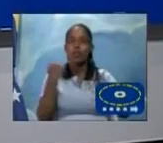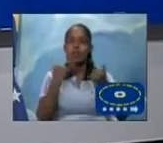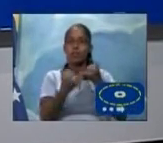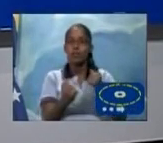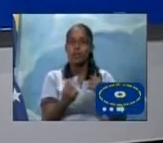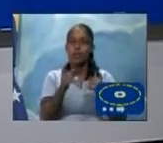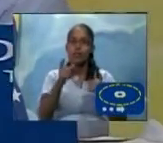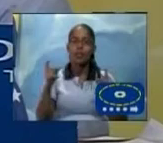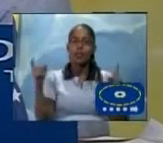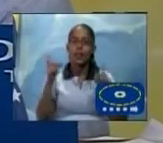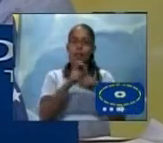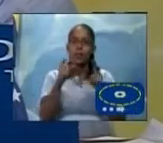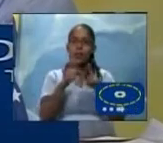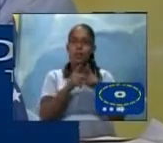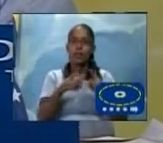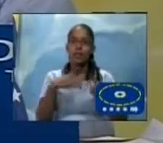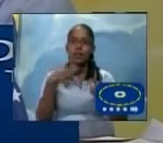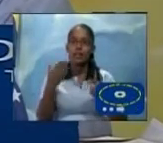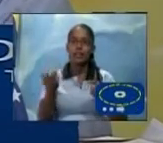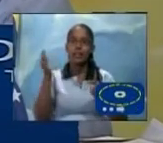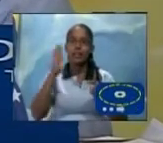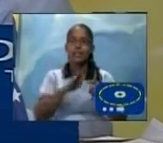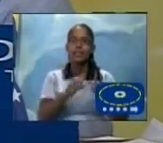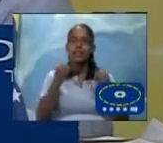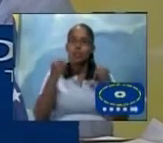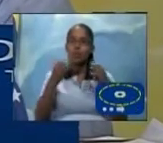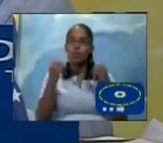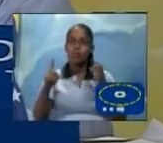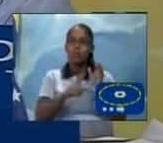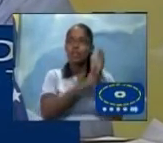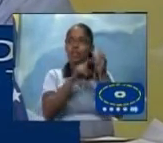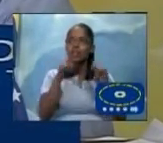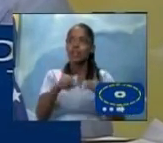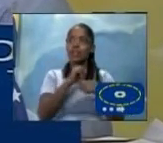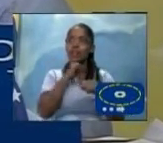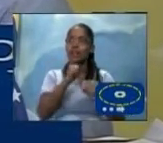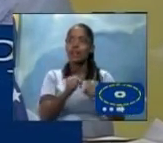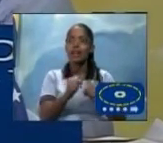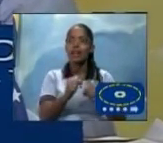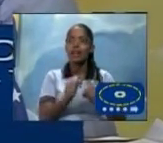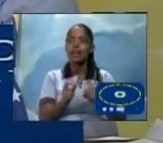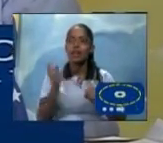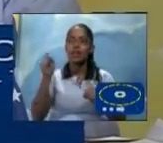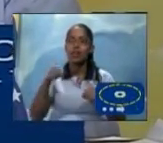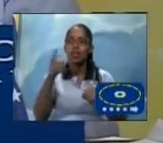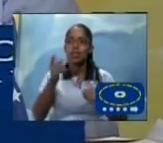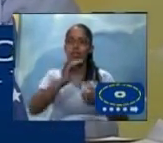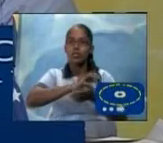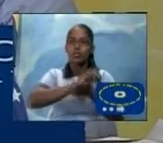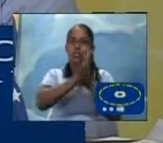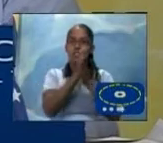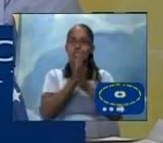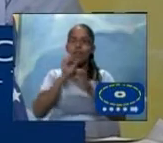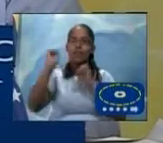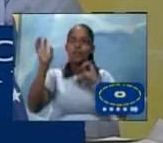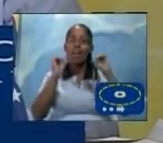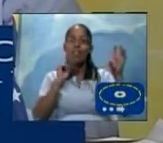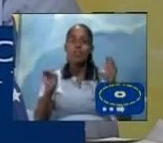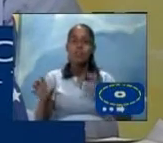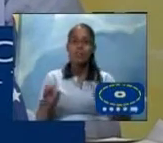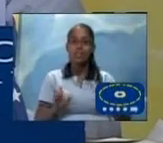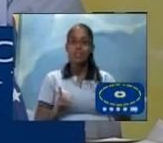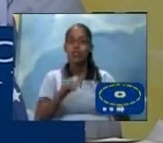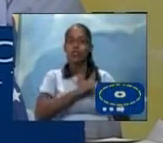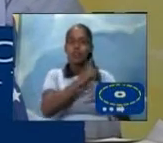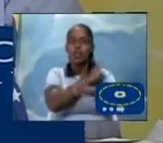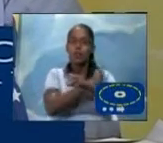una de las palabras que están muy presentes acá es cuando se acabe la dispersión